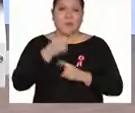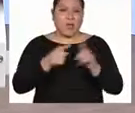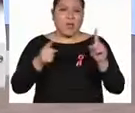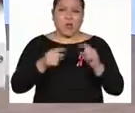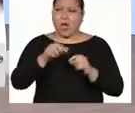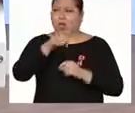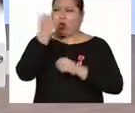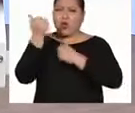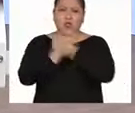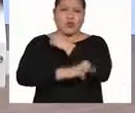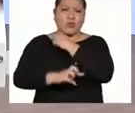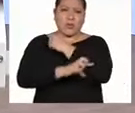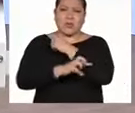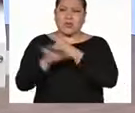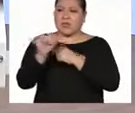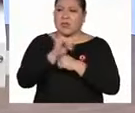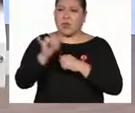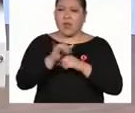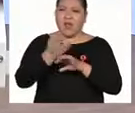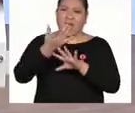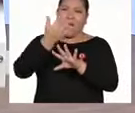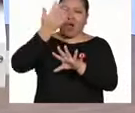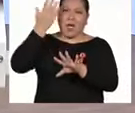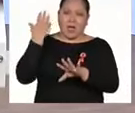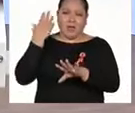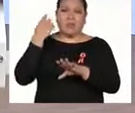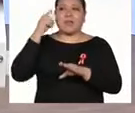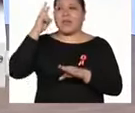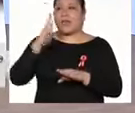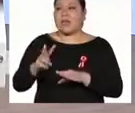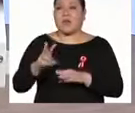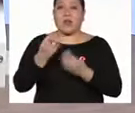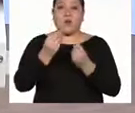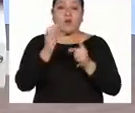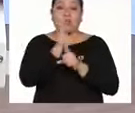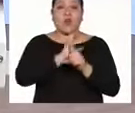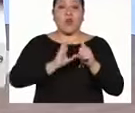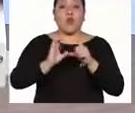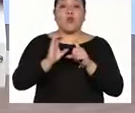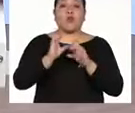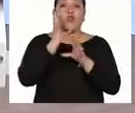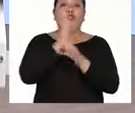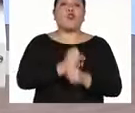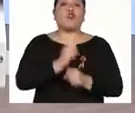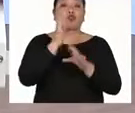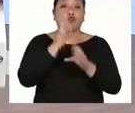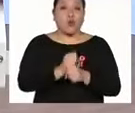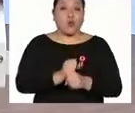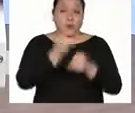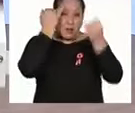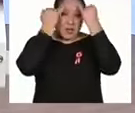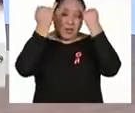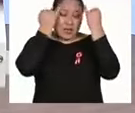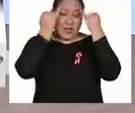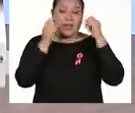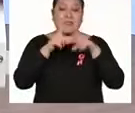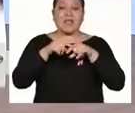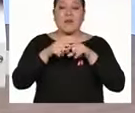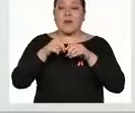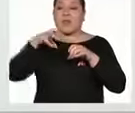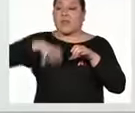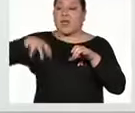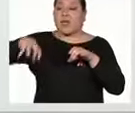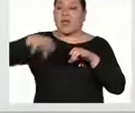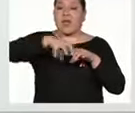hace muchísimos años antes. Y hay que tener en cuenta que muchas de nuestras costumbres y puntos de vista se moldean por el espacio geográfico